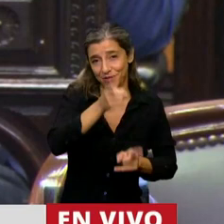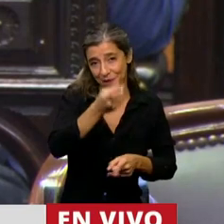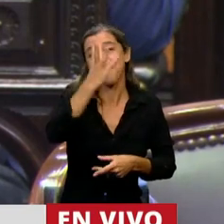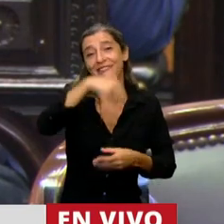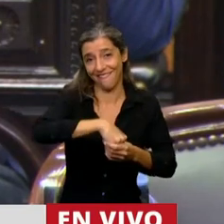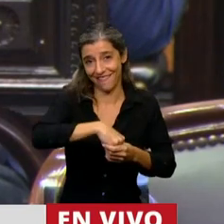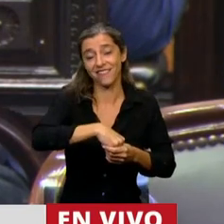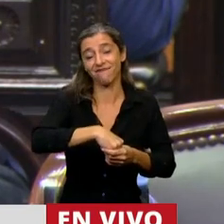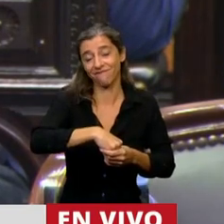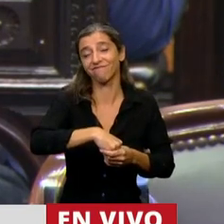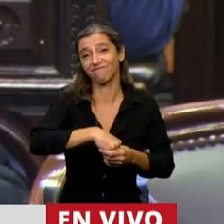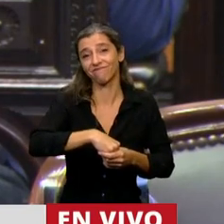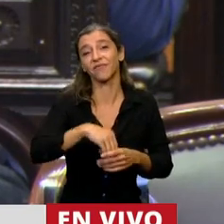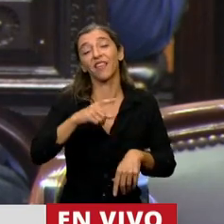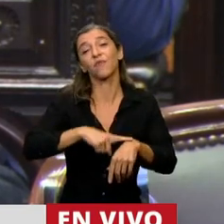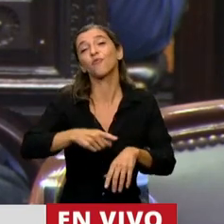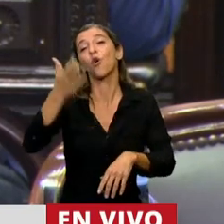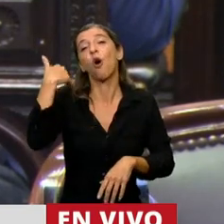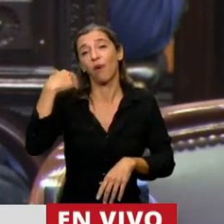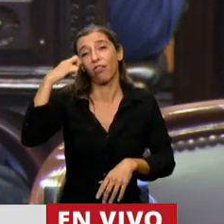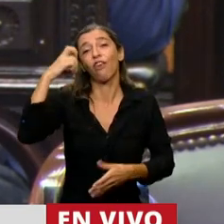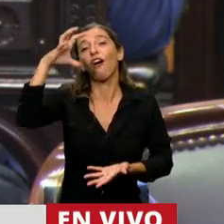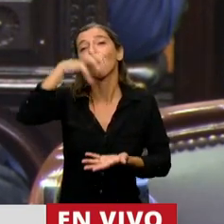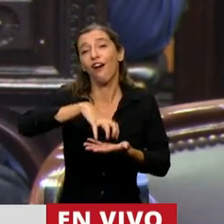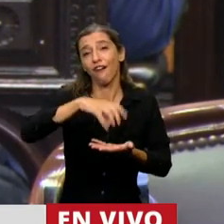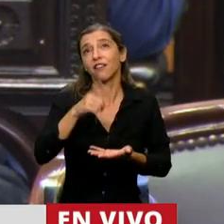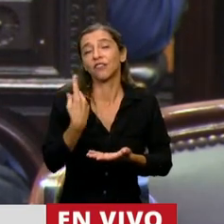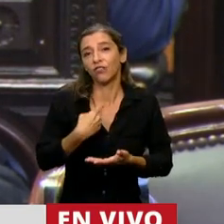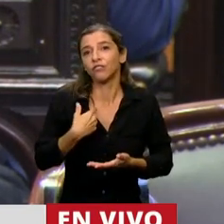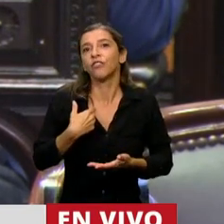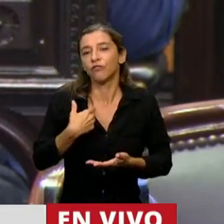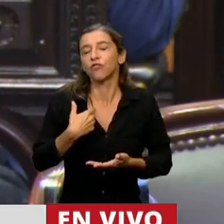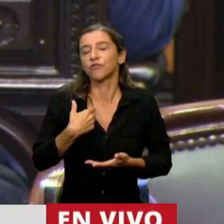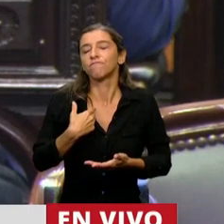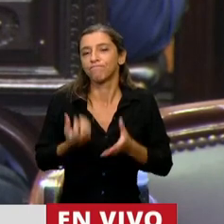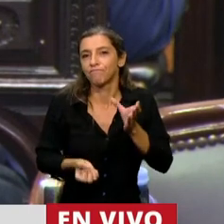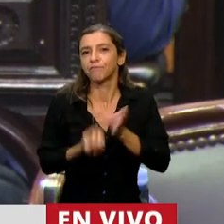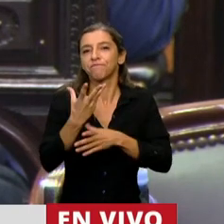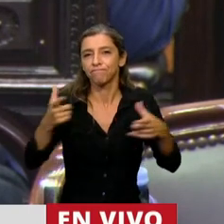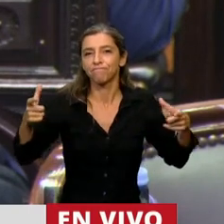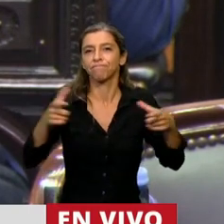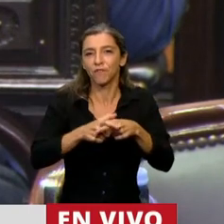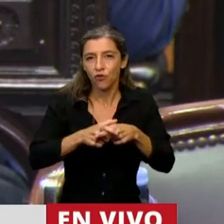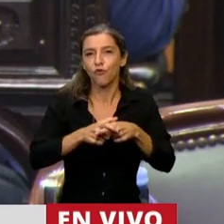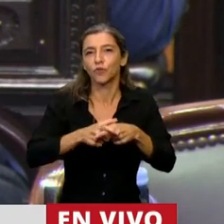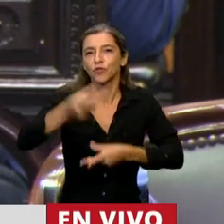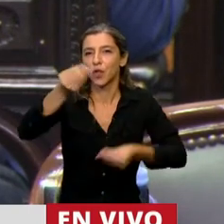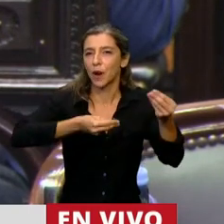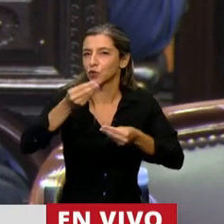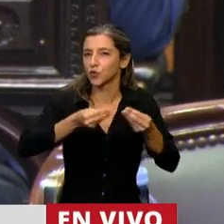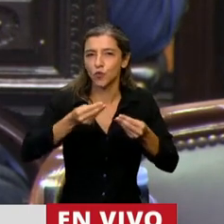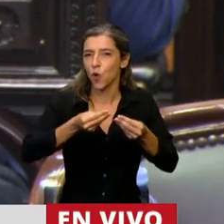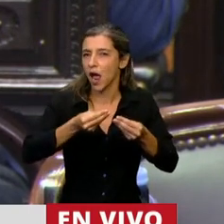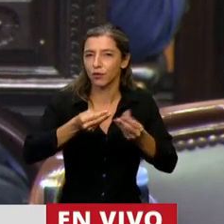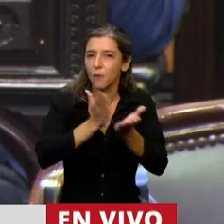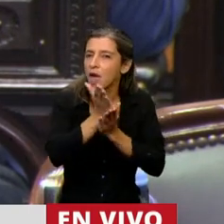que fue la vieja deuda que tenía el Congreso argentino, que fue crear la Comisión de Presupuesto Permanente, como tienen los